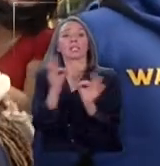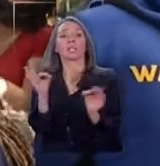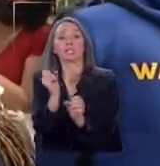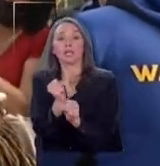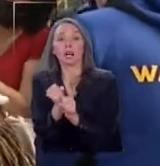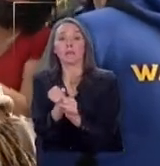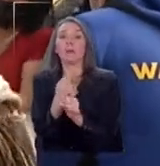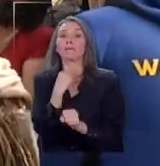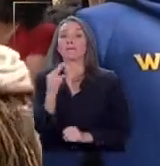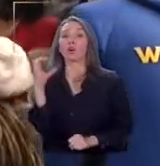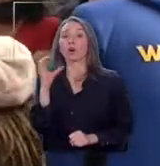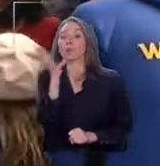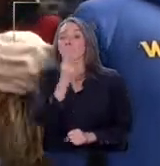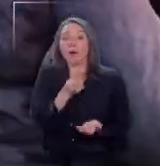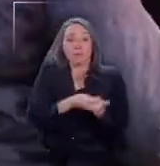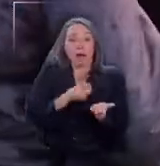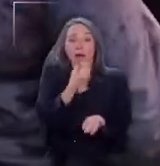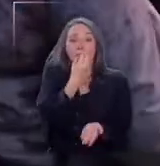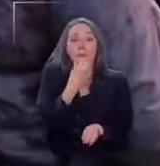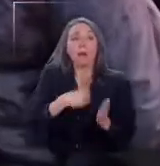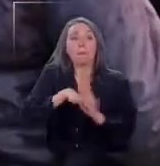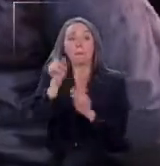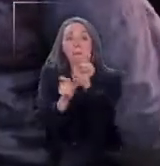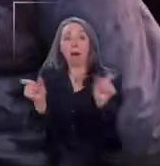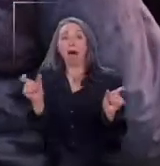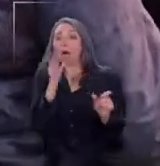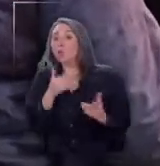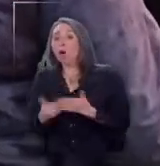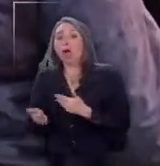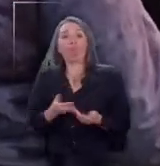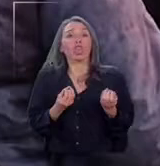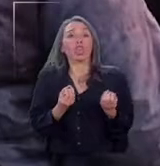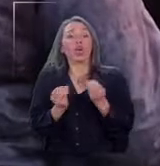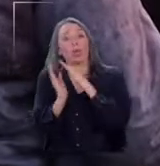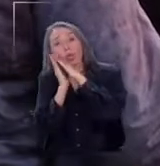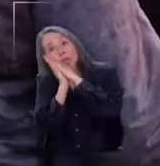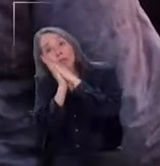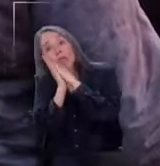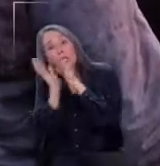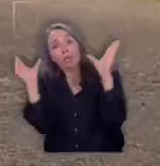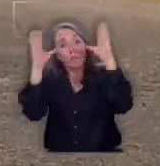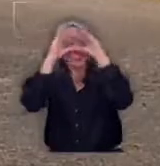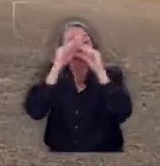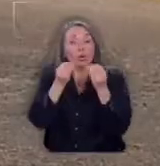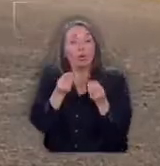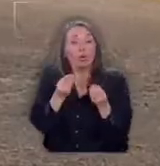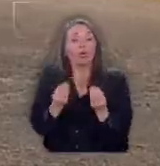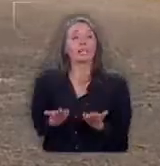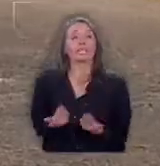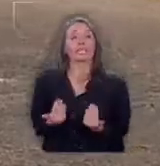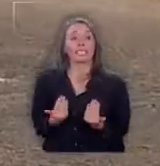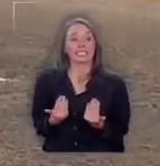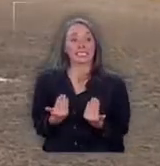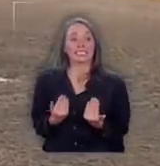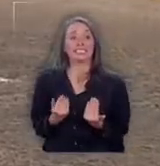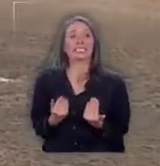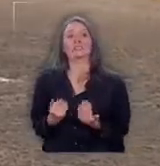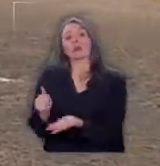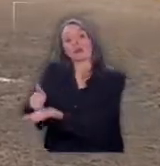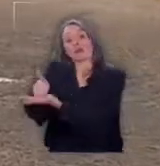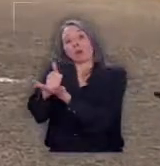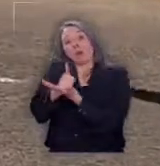y la lo que es la alimentación la mayoría no tenemos donde quedarnos pasando la noche lo que necesitamos es que nos